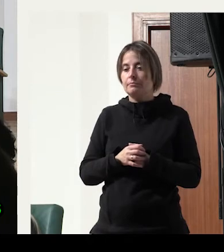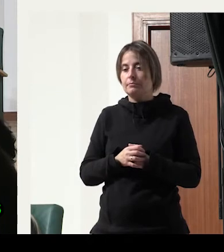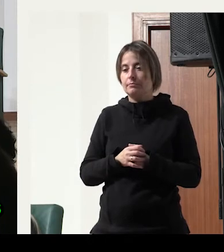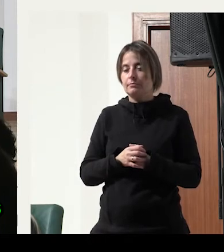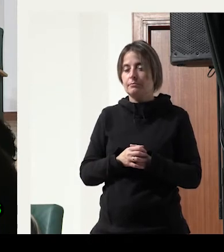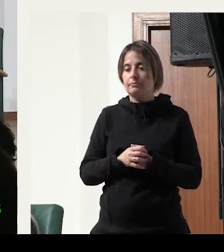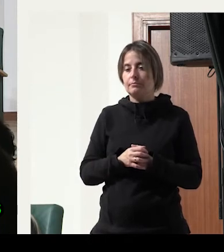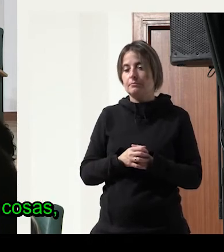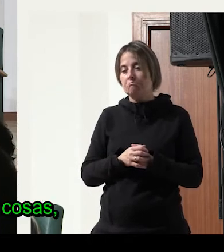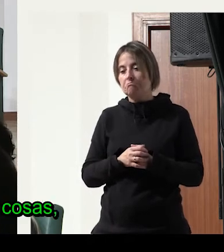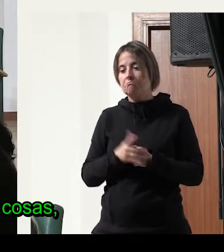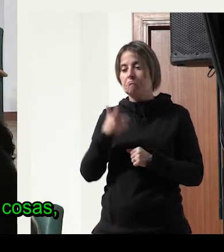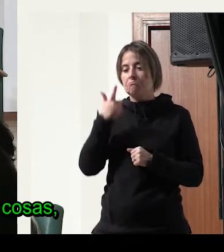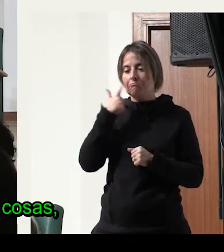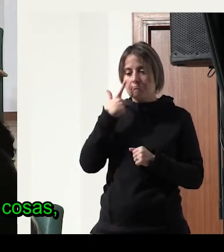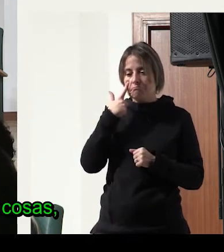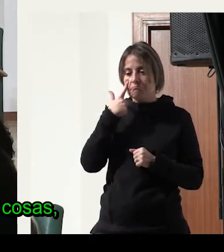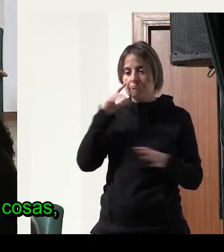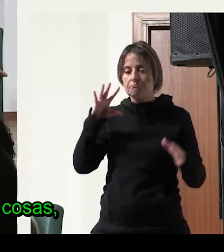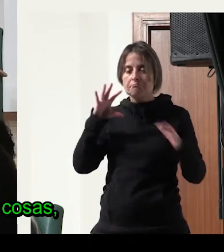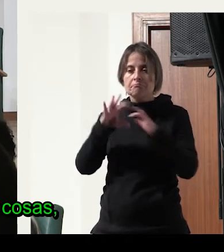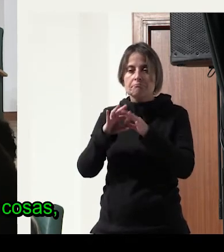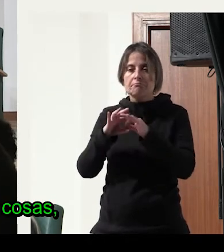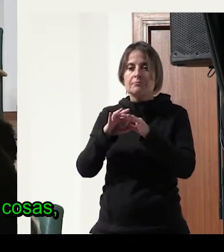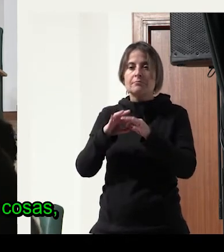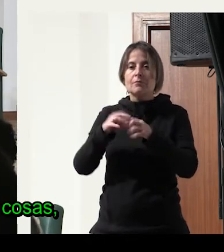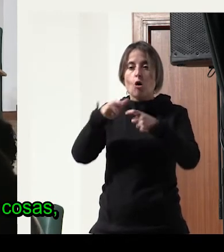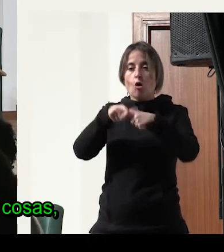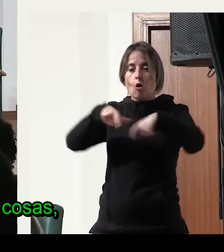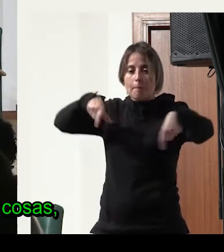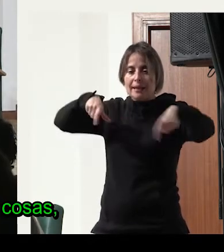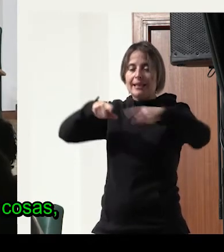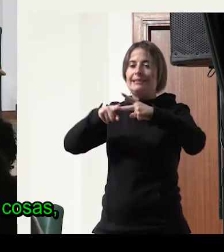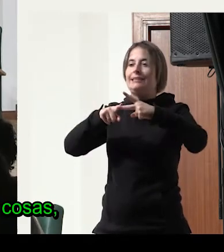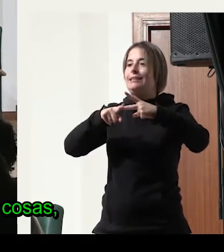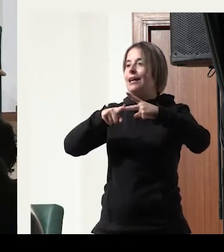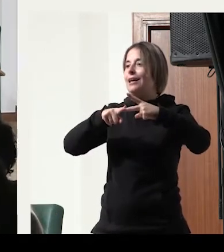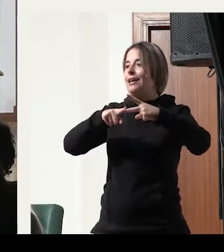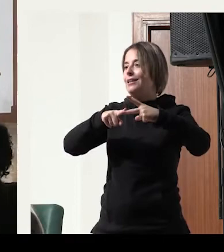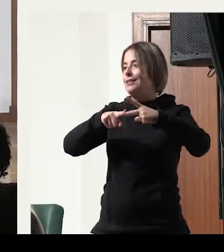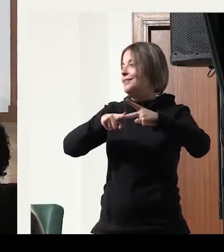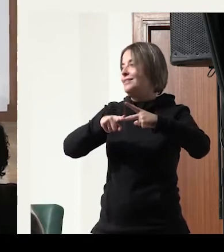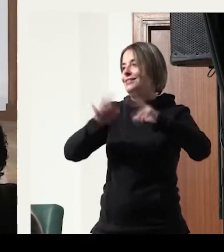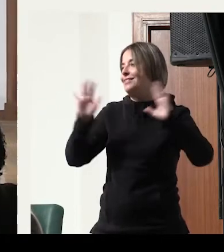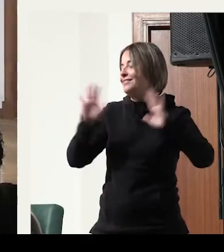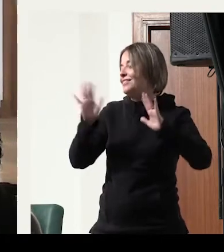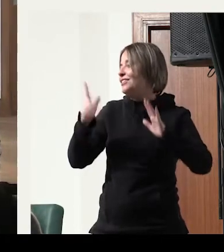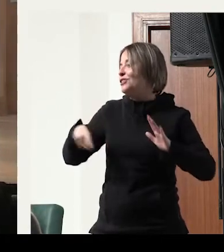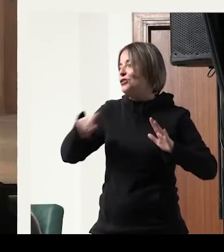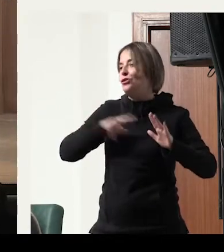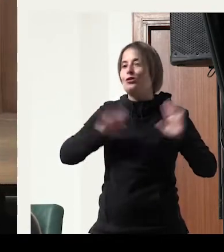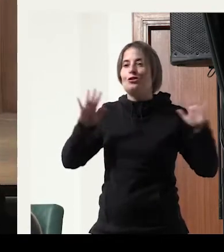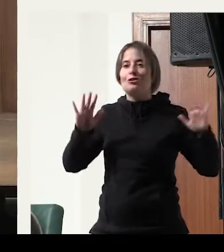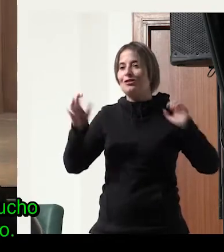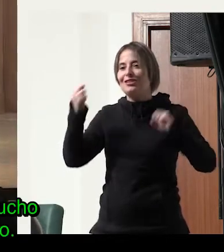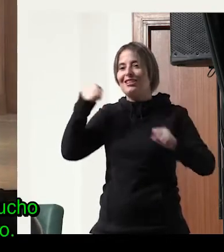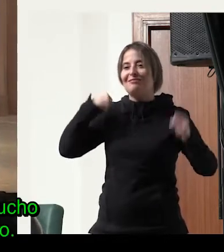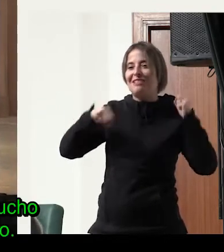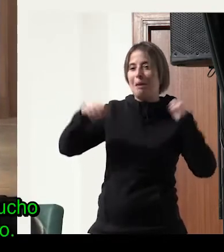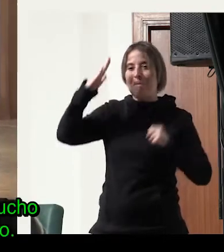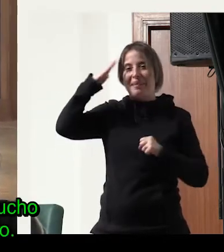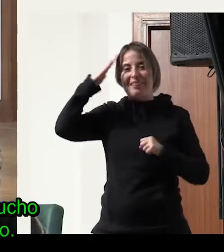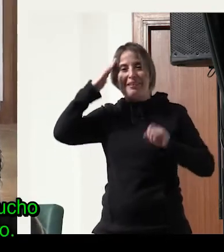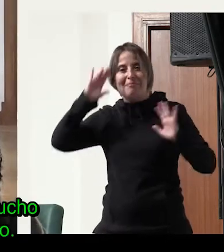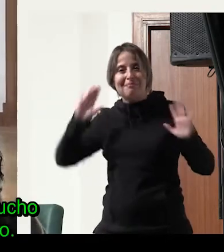bueno, por lo menos todo lo que tiene que ver con compresas y todo ese tipo de cosas, desde luego somos las actrices principales, ¿no? Bueno, está